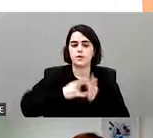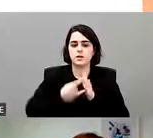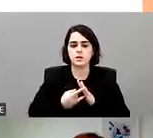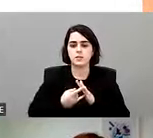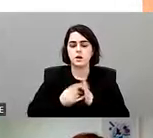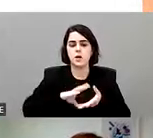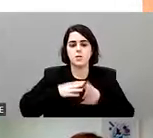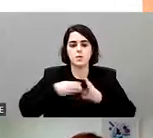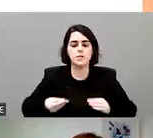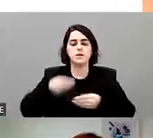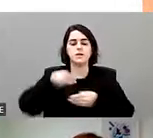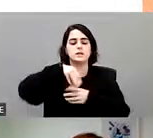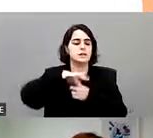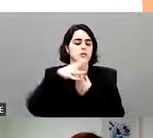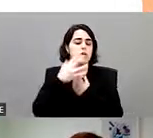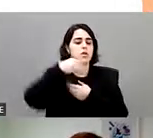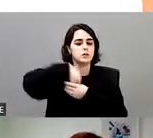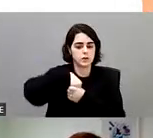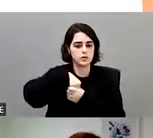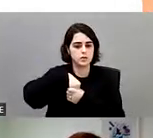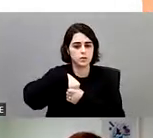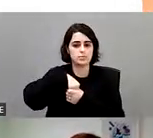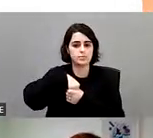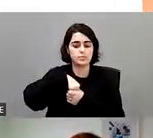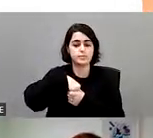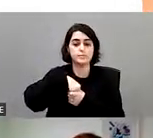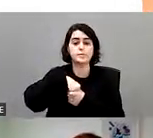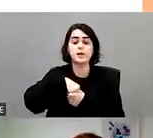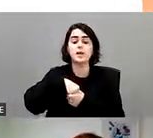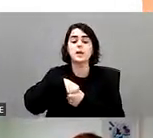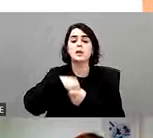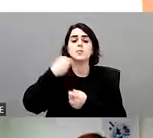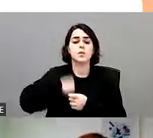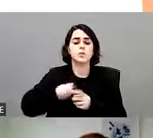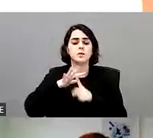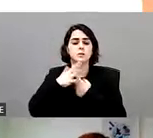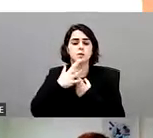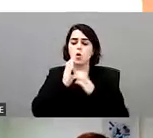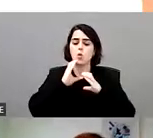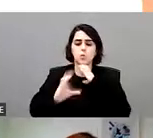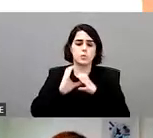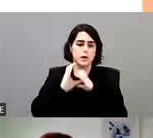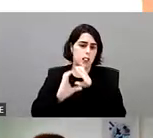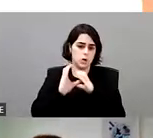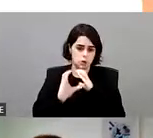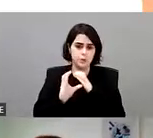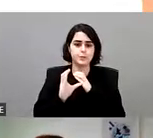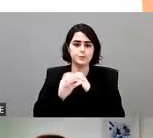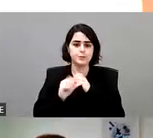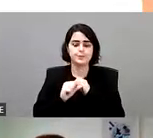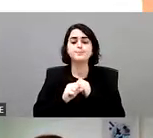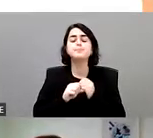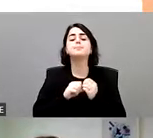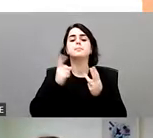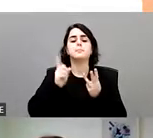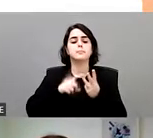adecuado en cada caso y momento de sistema de comunicación. Luego, que